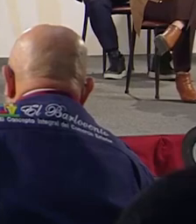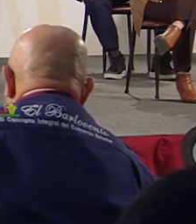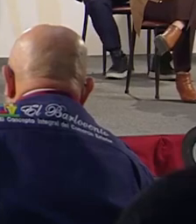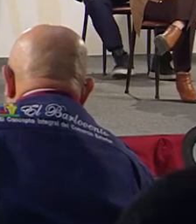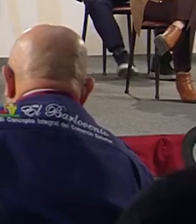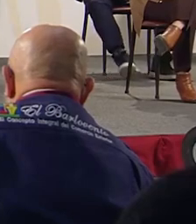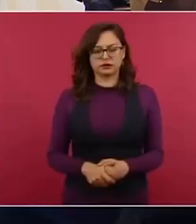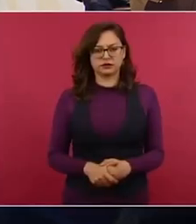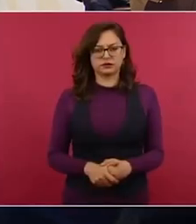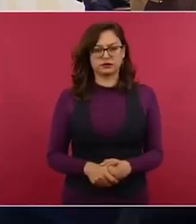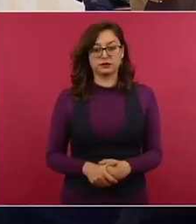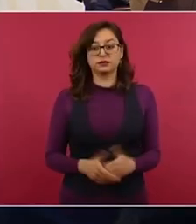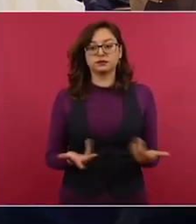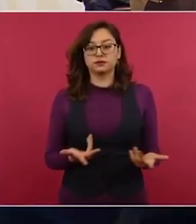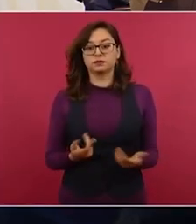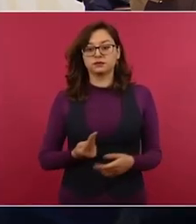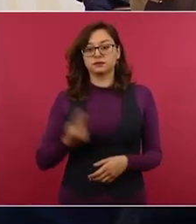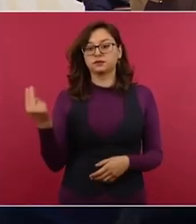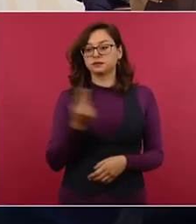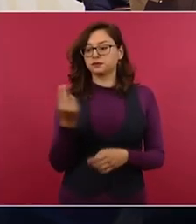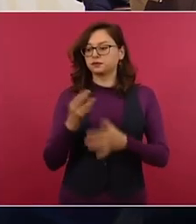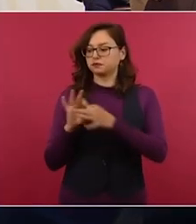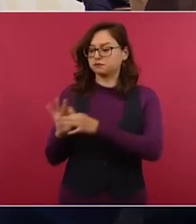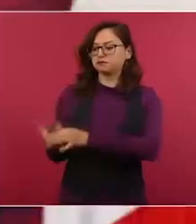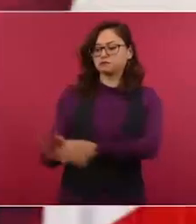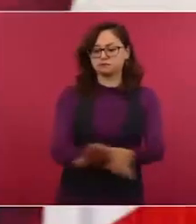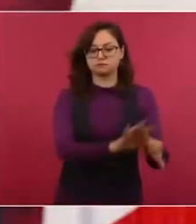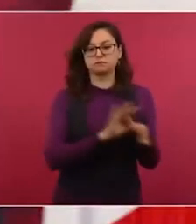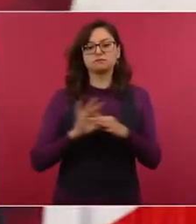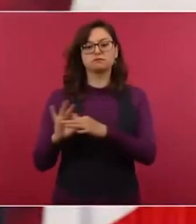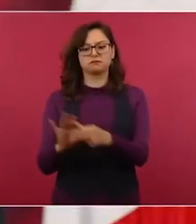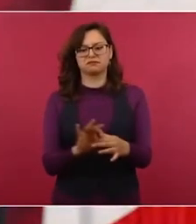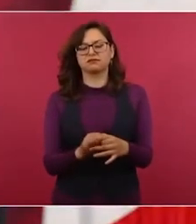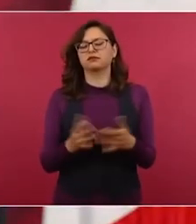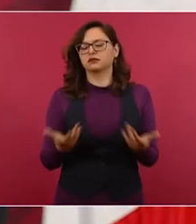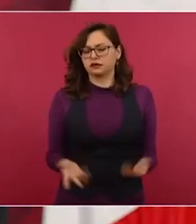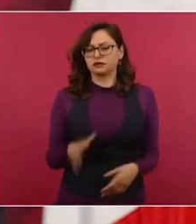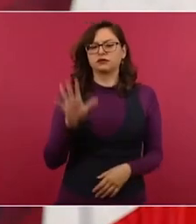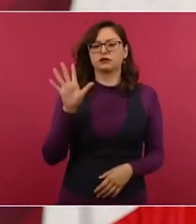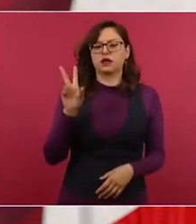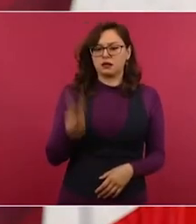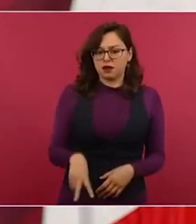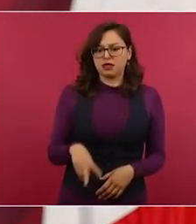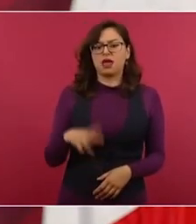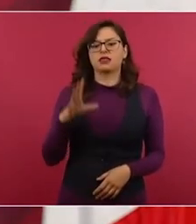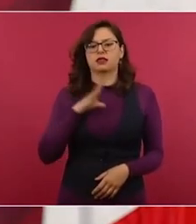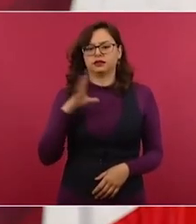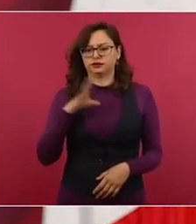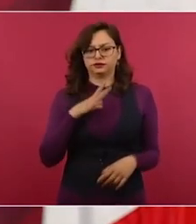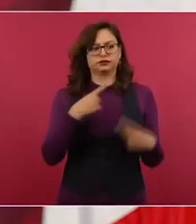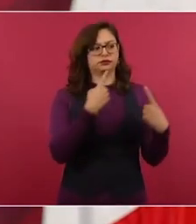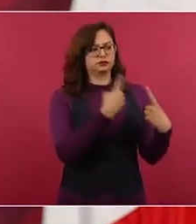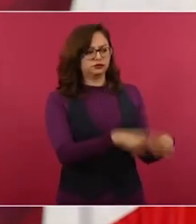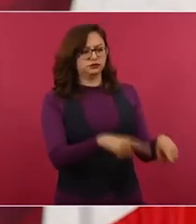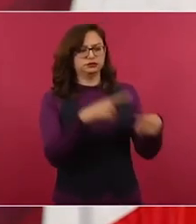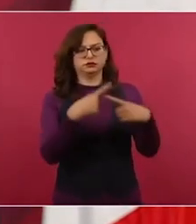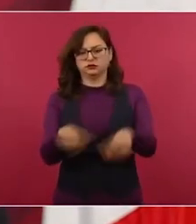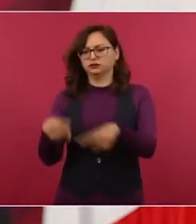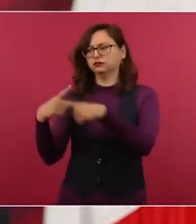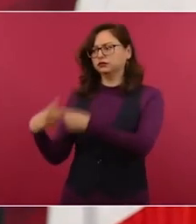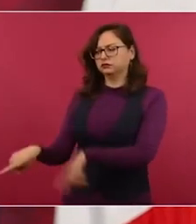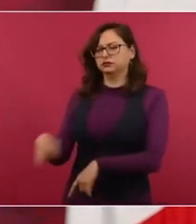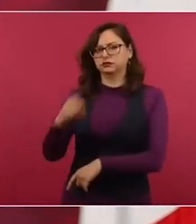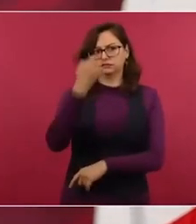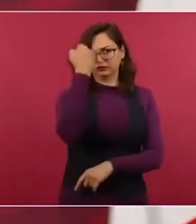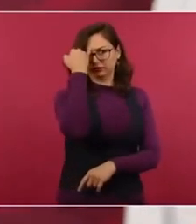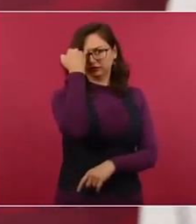llegar a acuerdos respetando las diferencias, respetando la idiosincrasia